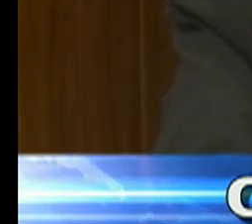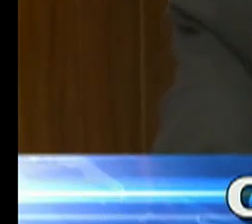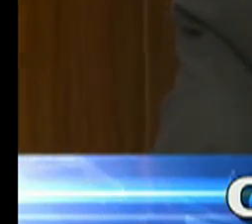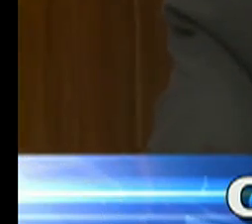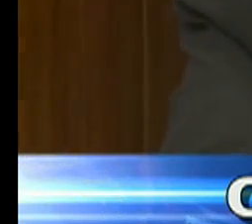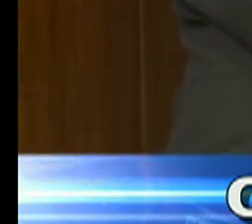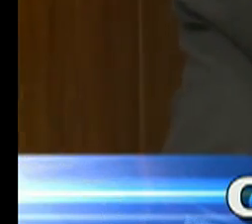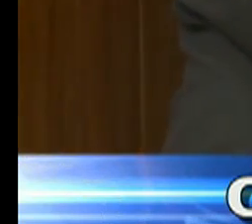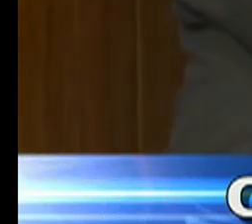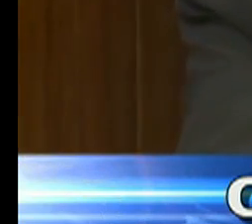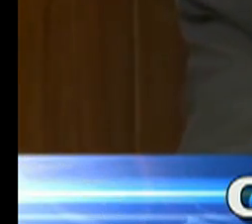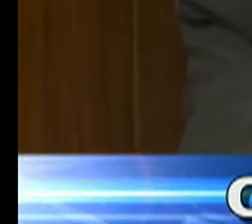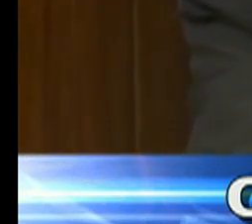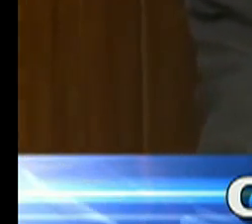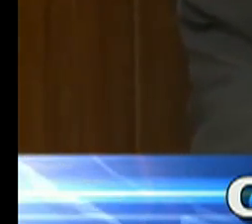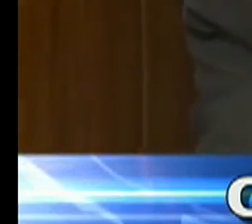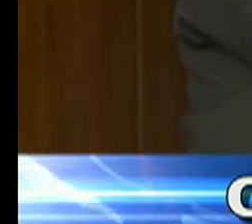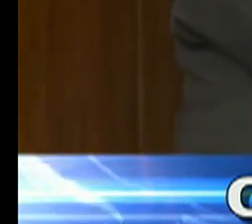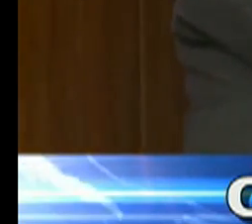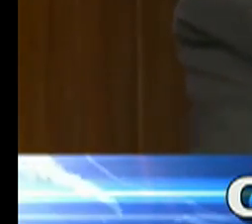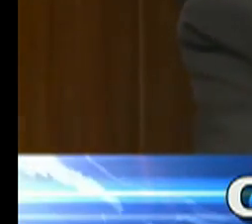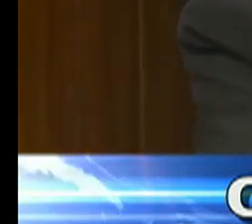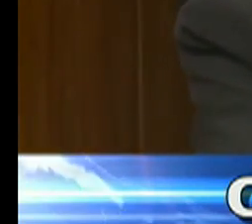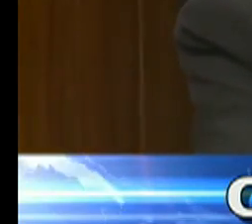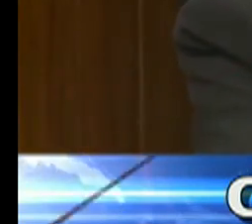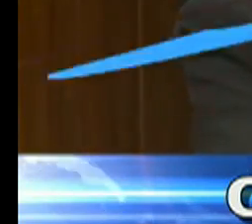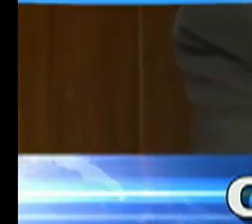las pruebas de descargo.